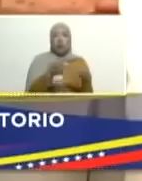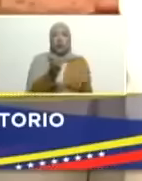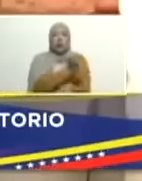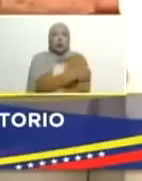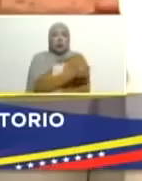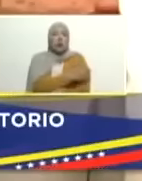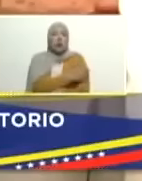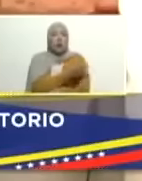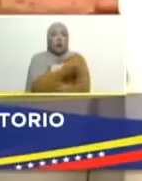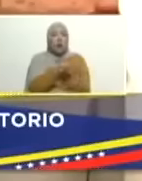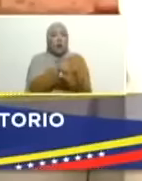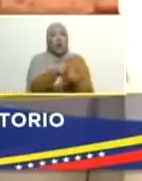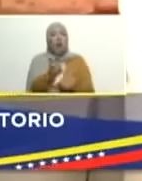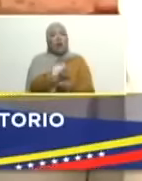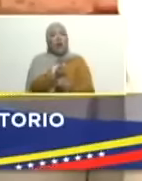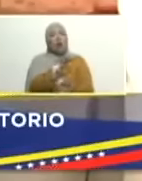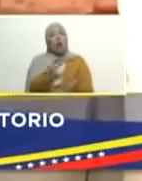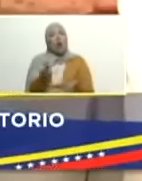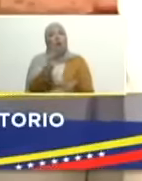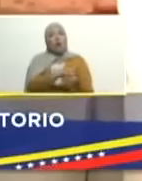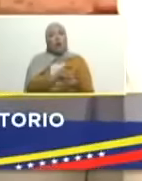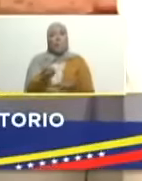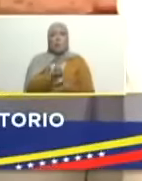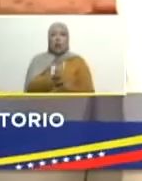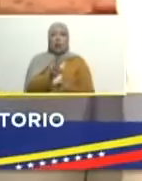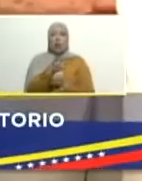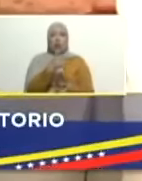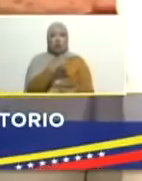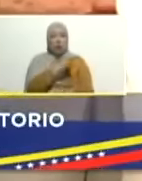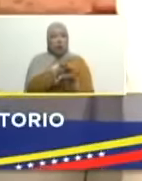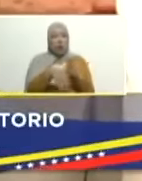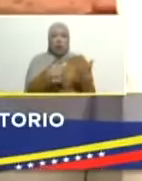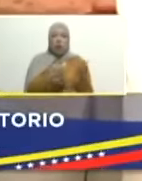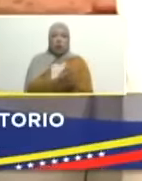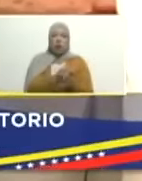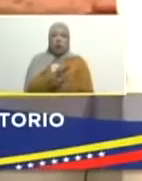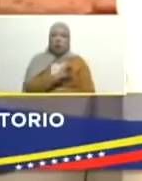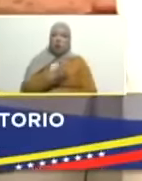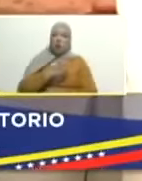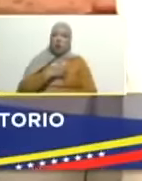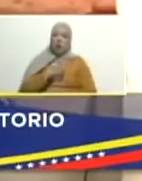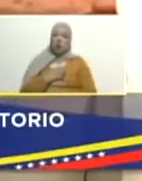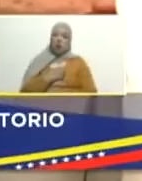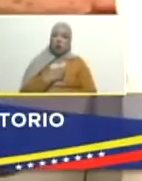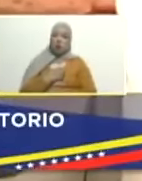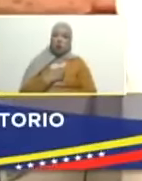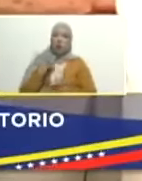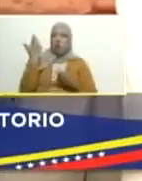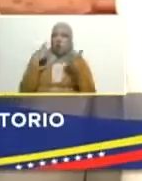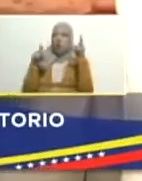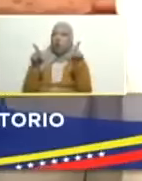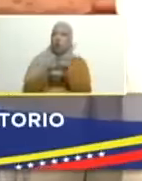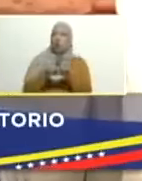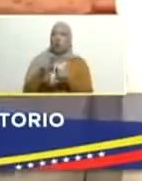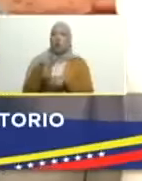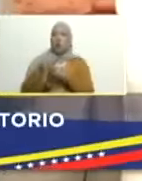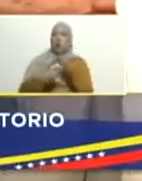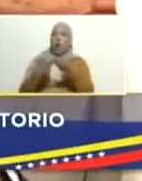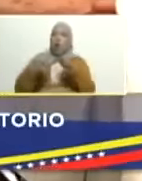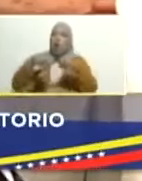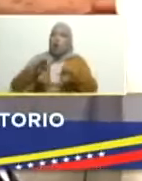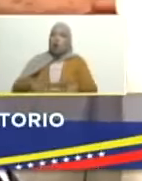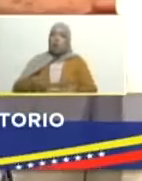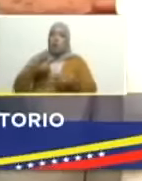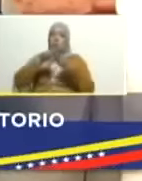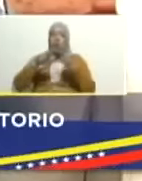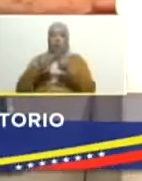pretende ahora chantajear a Venezuela otra vez. Venezuela es inchantajeable, inchantajeable. Y los chantajes de ustedes serán derrotados por